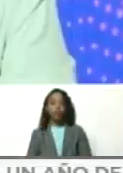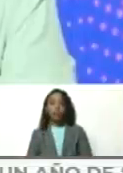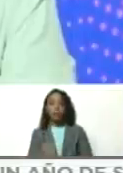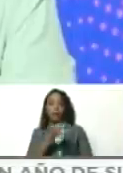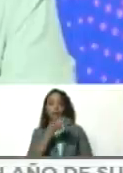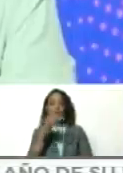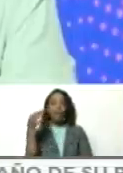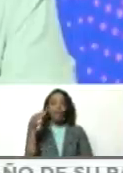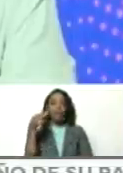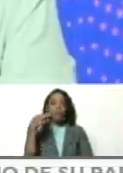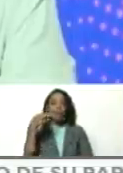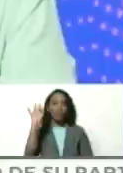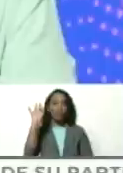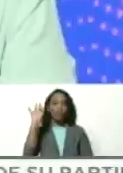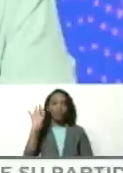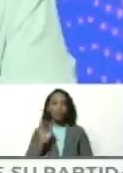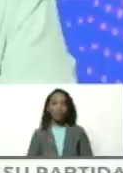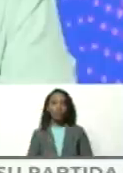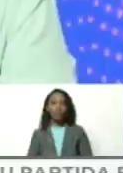Excelente.